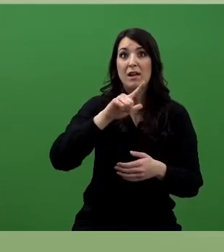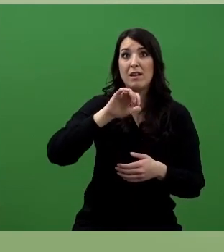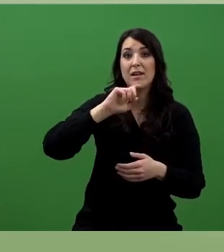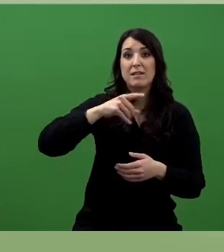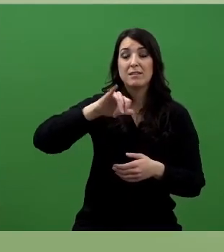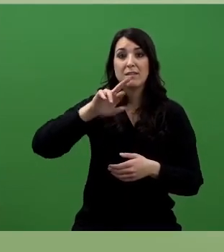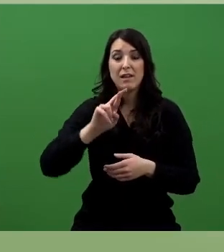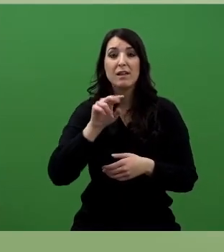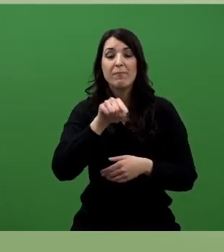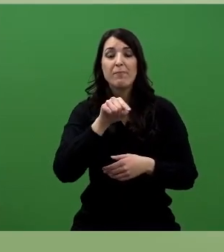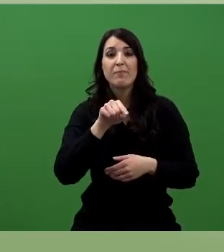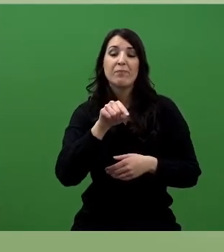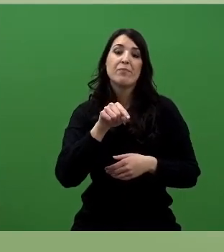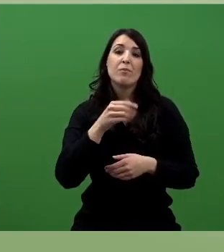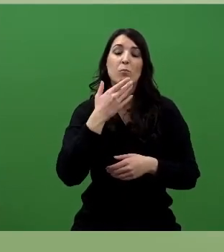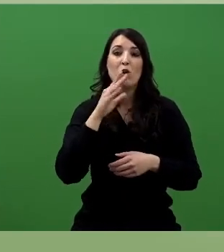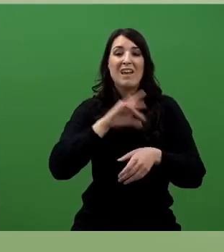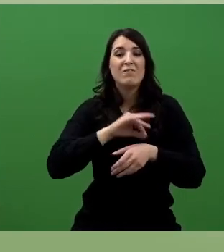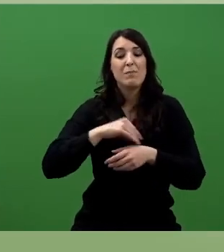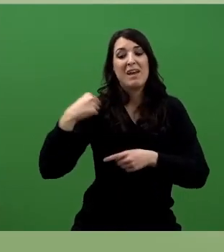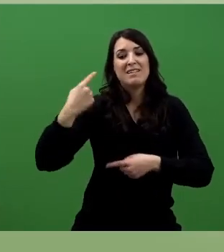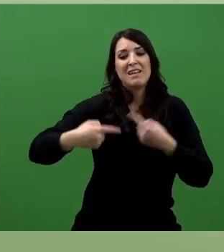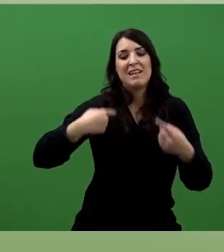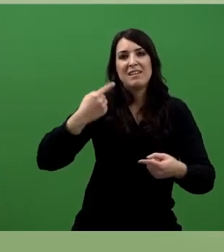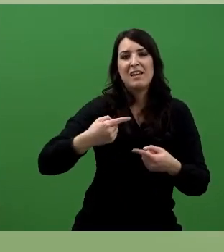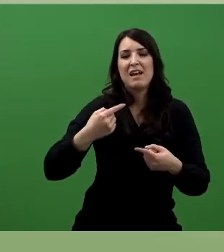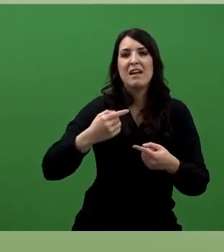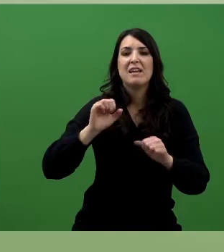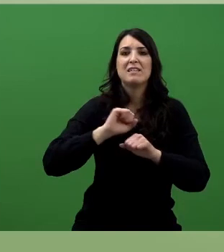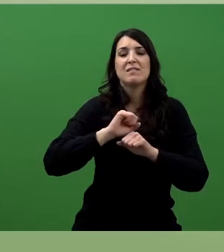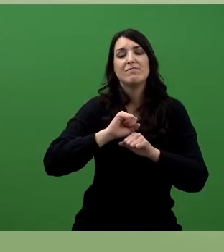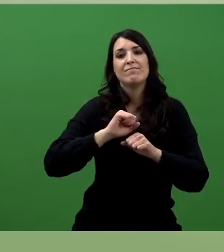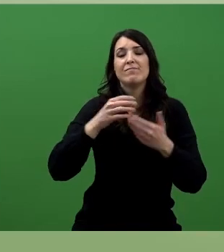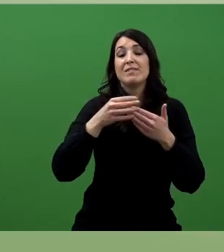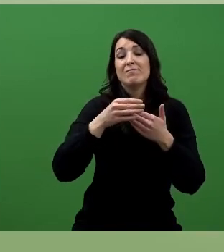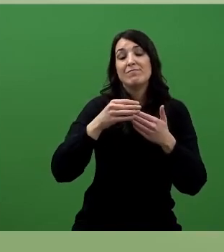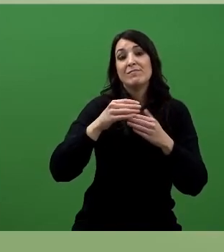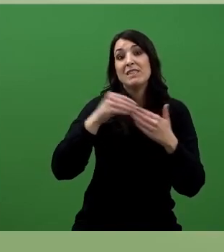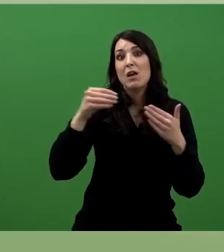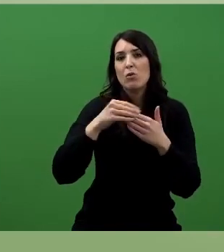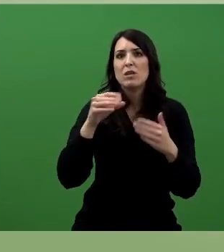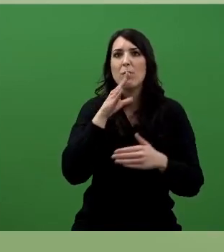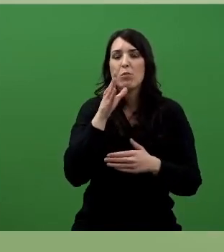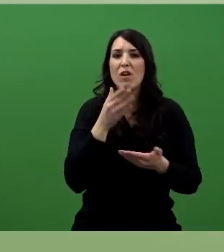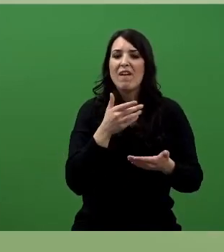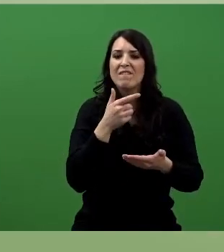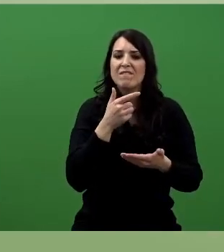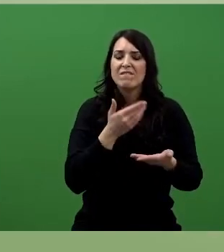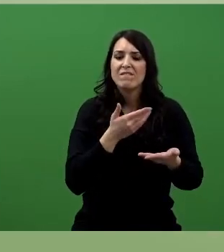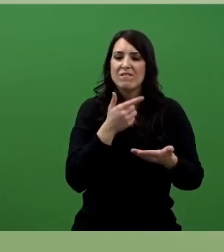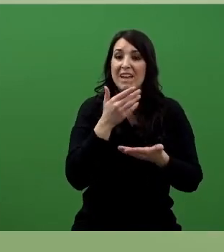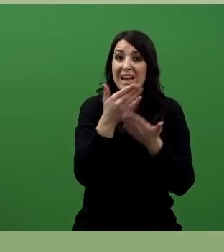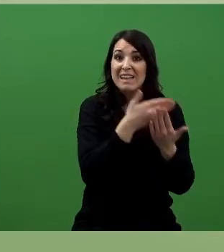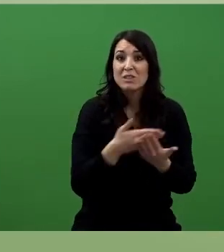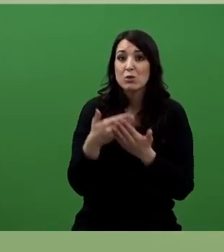deciros que las enfermedades minoritarias es un claro caso de uso en muchos proyectos, porque facilita mucho el estudio y la puesta a